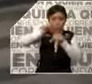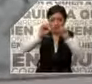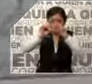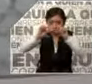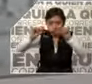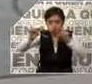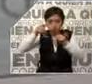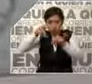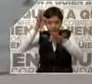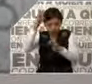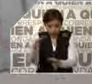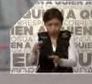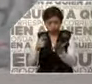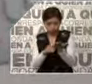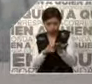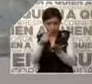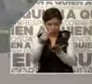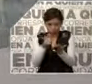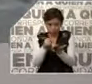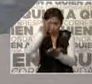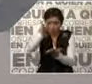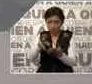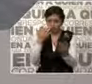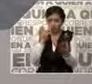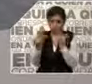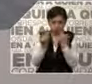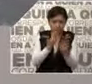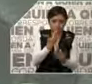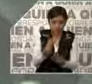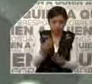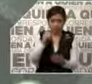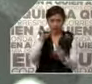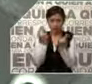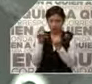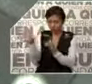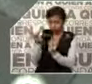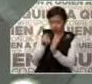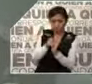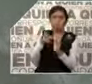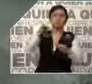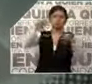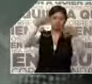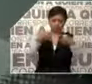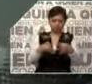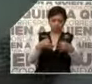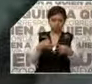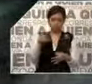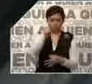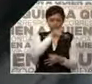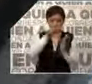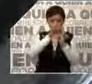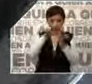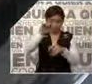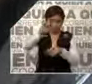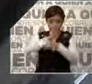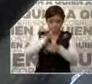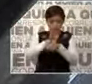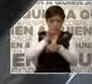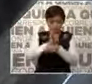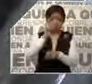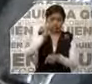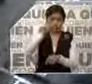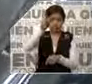identificación y aparte de buscar que estén correctamente, los van a decodificar para darle la certeza de que ese vehículo sí